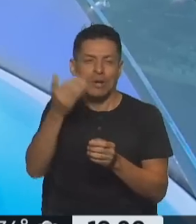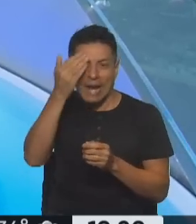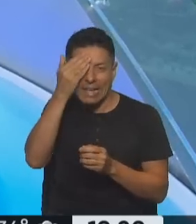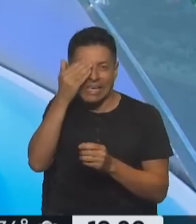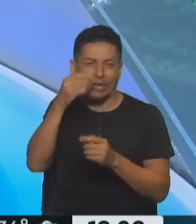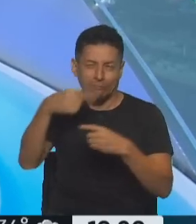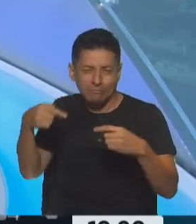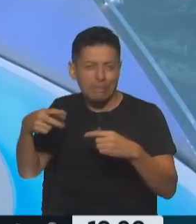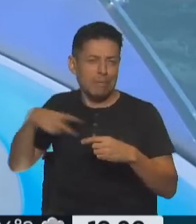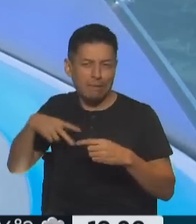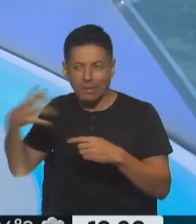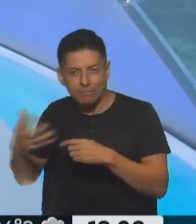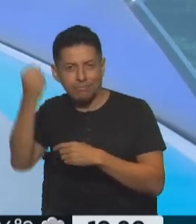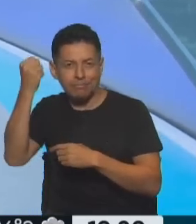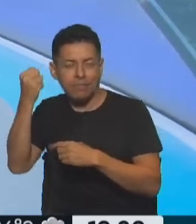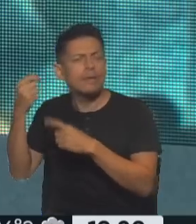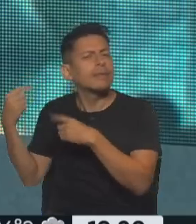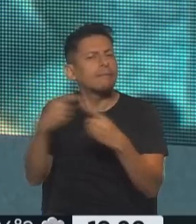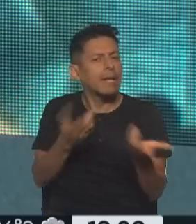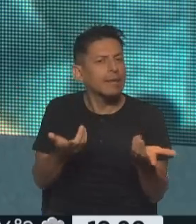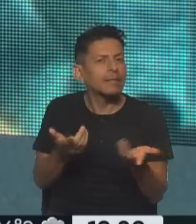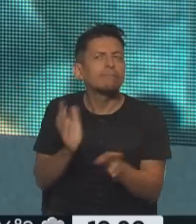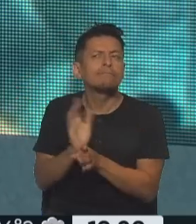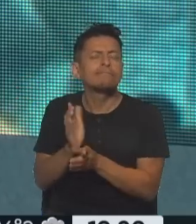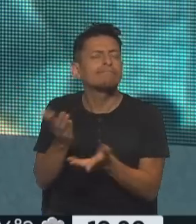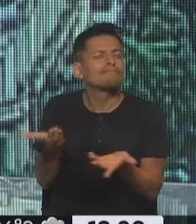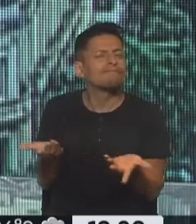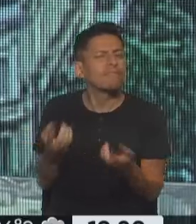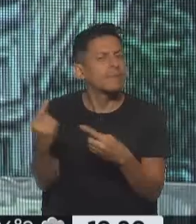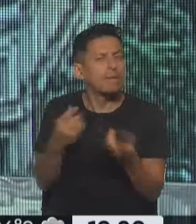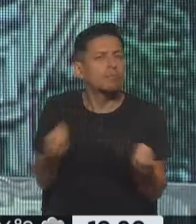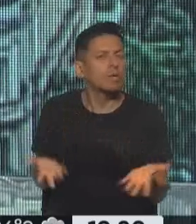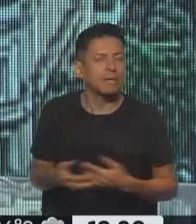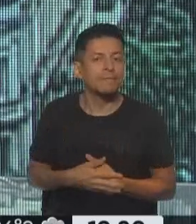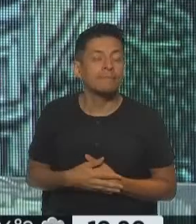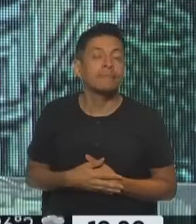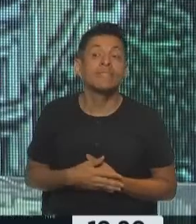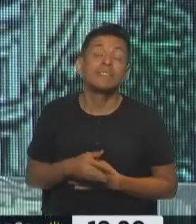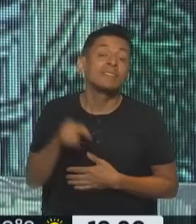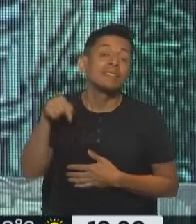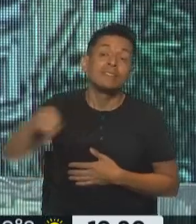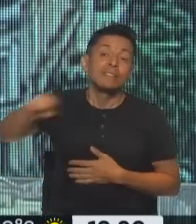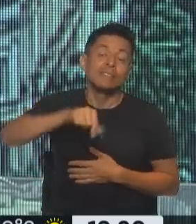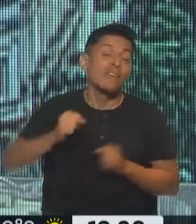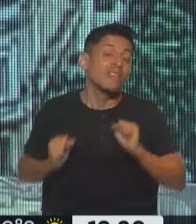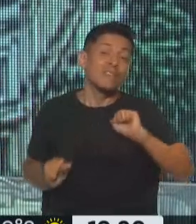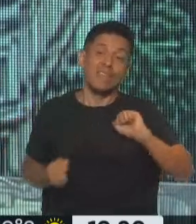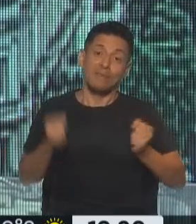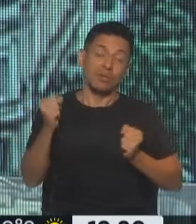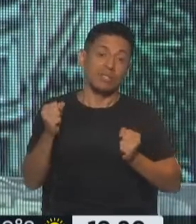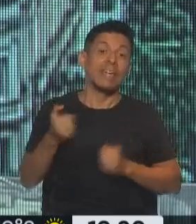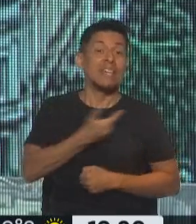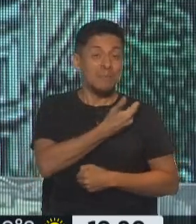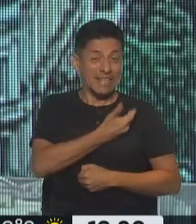recién, de otra manera, digamos, esta doble vara? ¿Cómo la analiza? Porque están muy nerviosos, porque deberían, a ver, la honestidad del presidente de